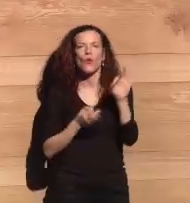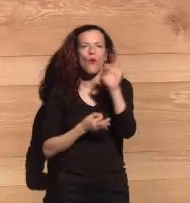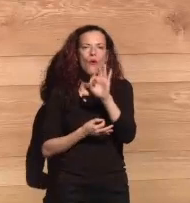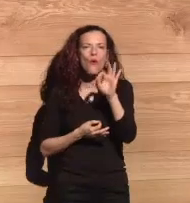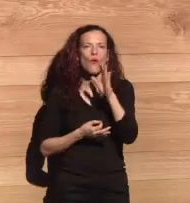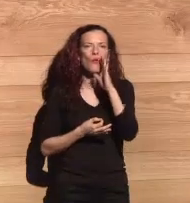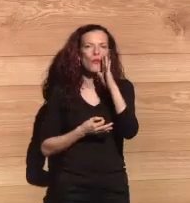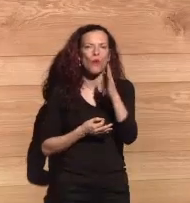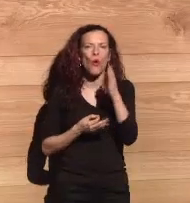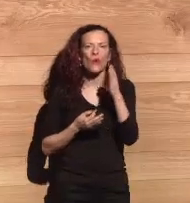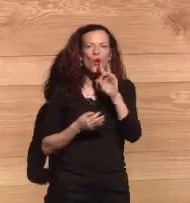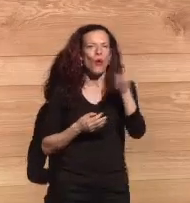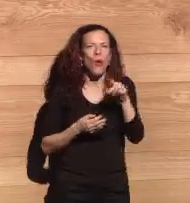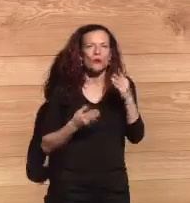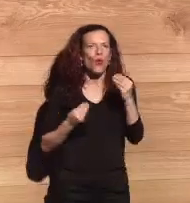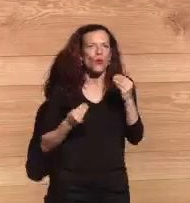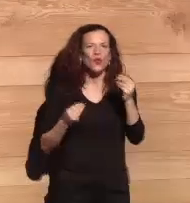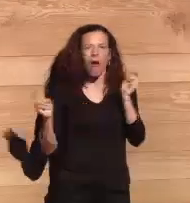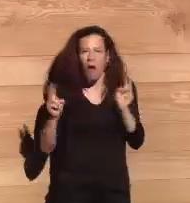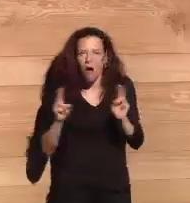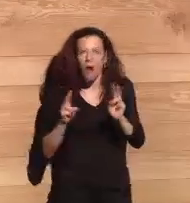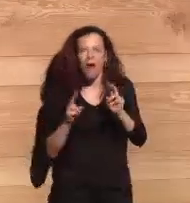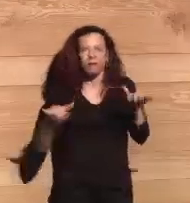no tenían tanta acción, no tanta